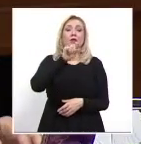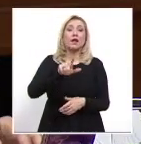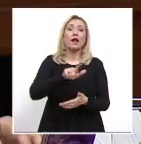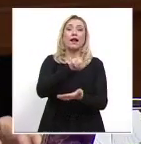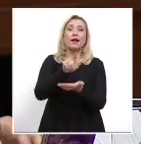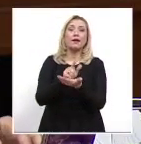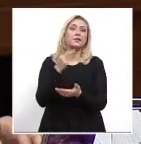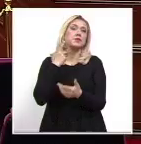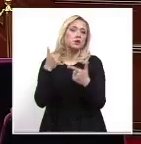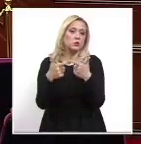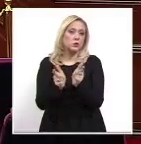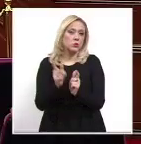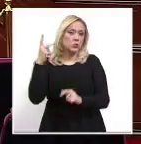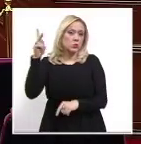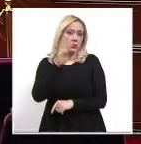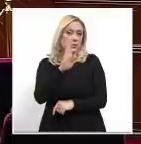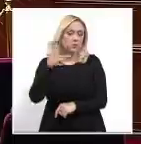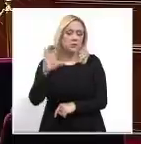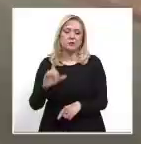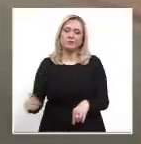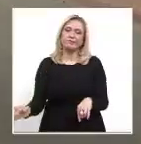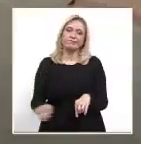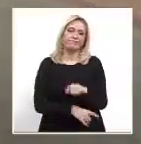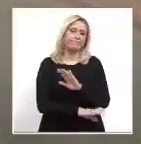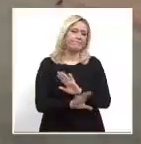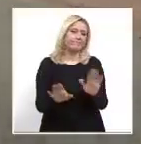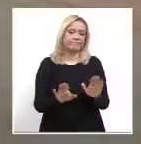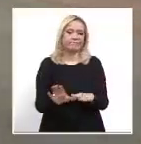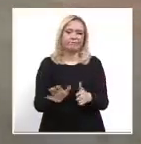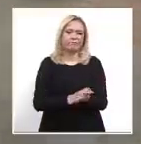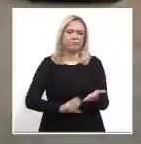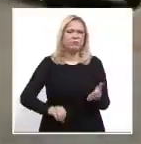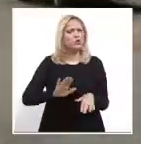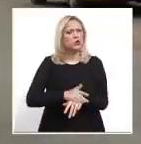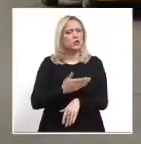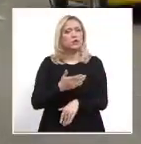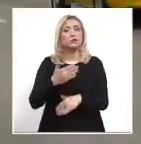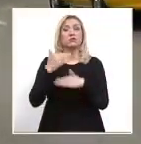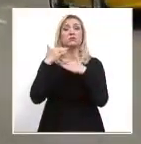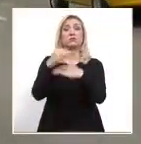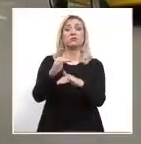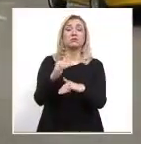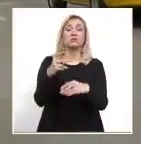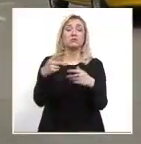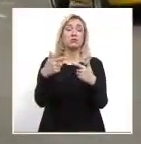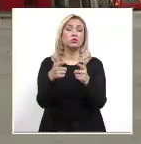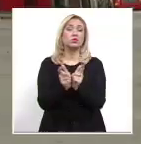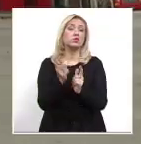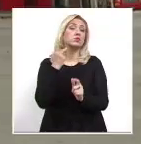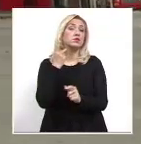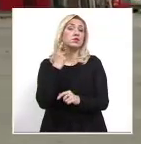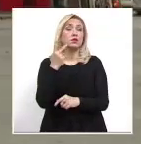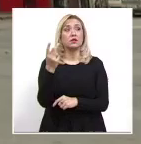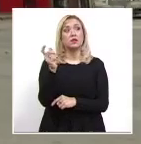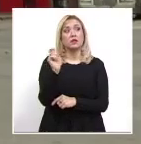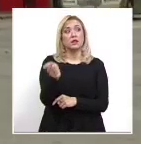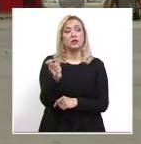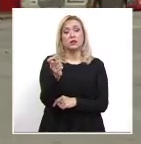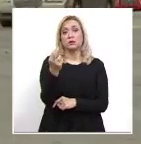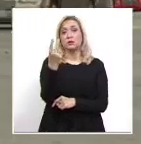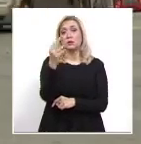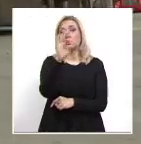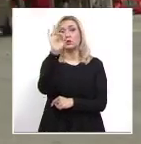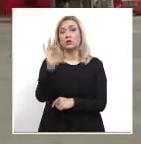Baja California que limitaba el financiamiento a los partidos políticos locales al 25% del monto